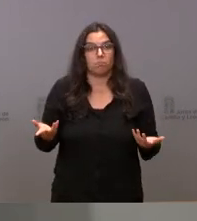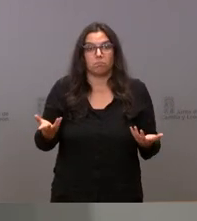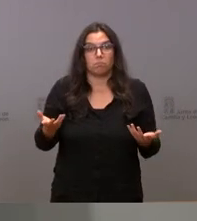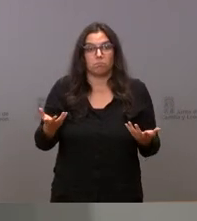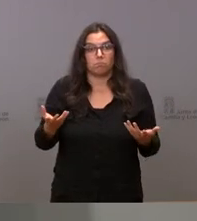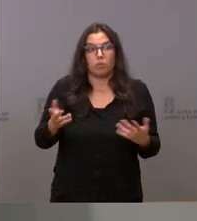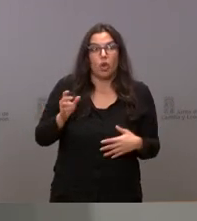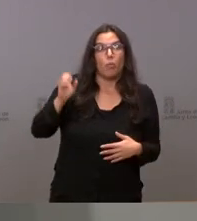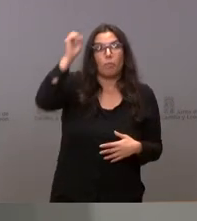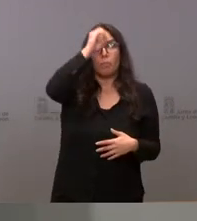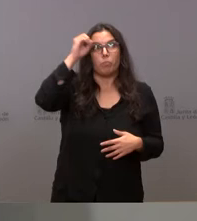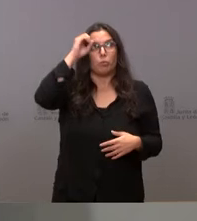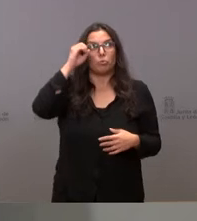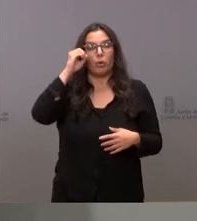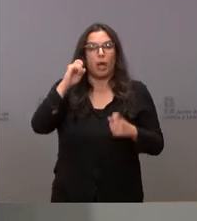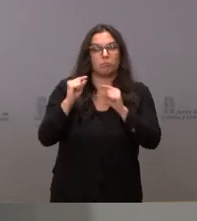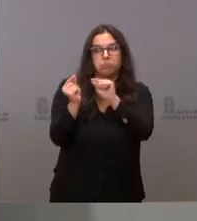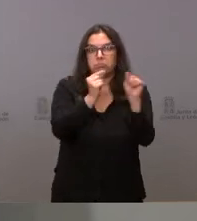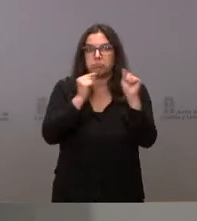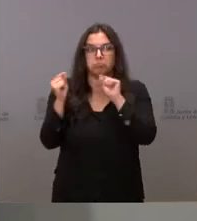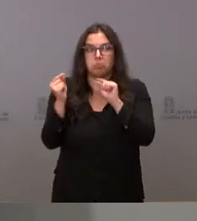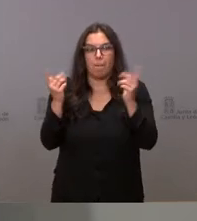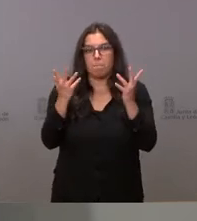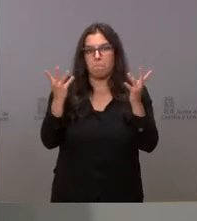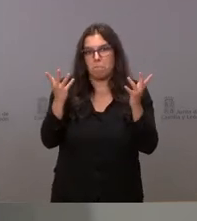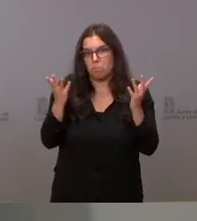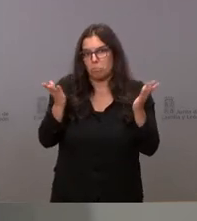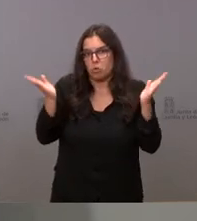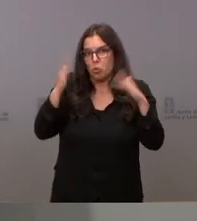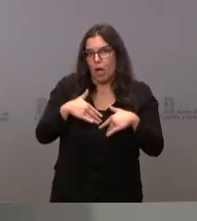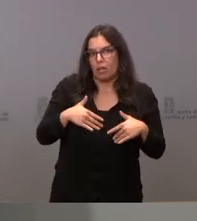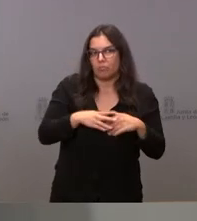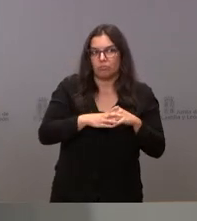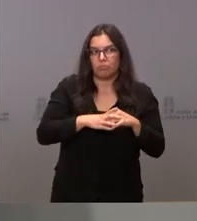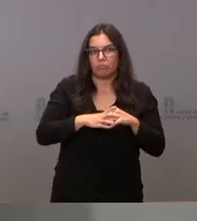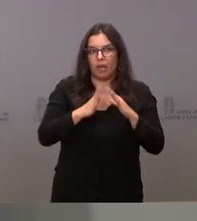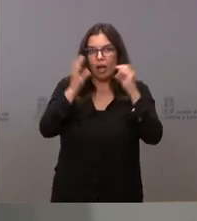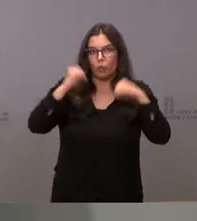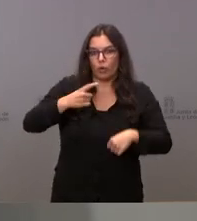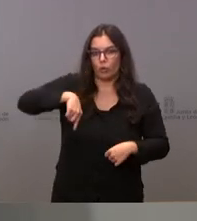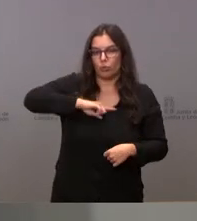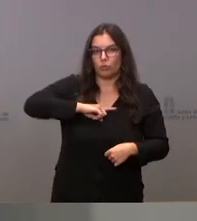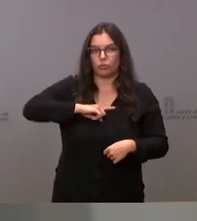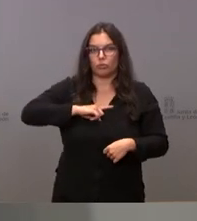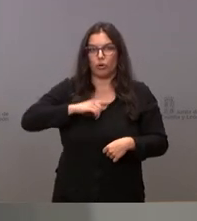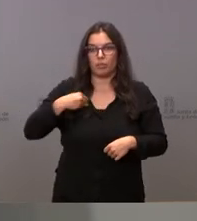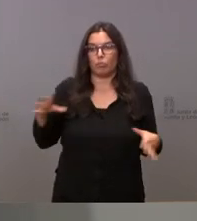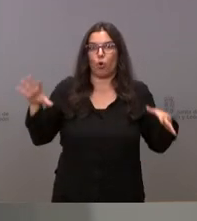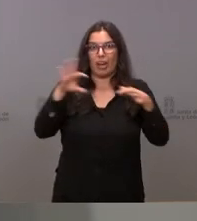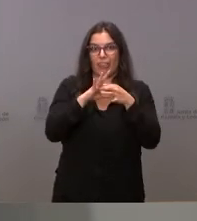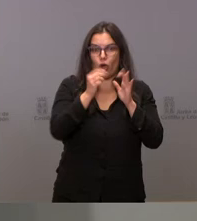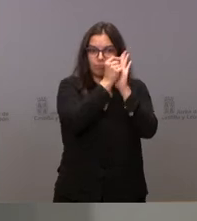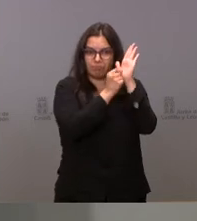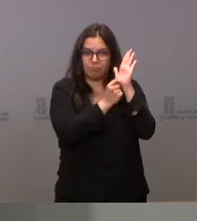ha tomado una postura a este respecto, no forma parte de los acuerdos del Gobierno de coalición, pero lo que sí que le